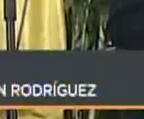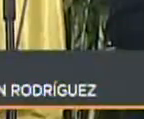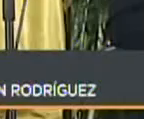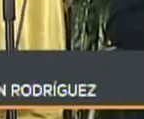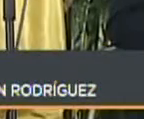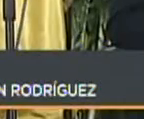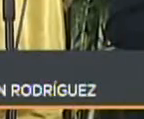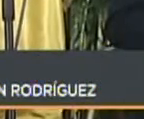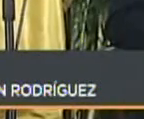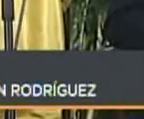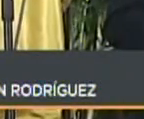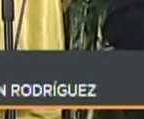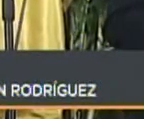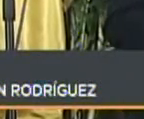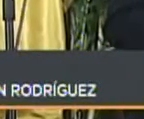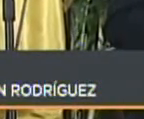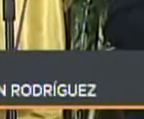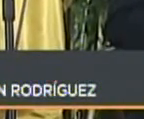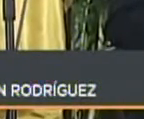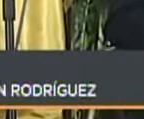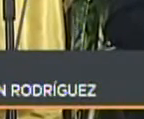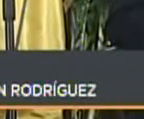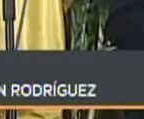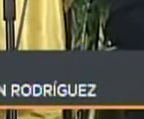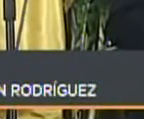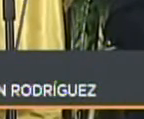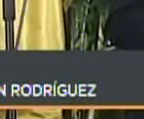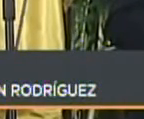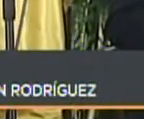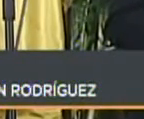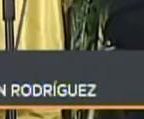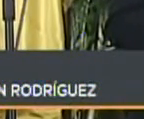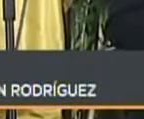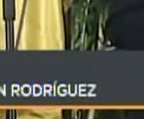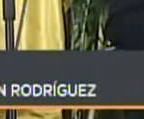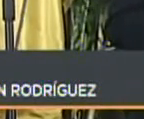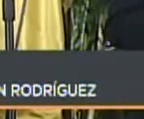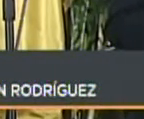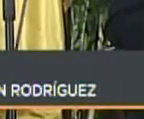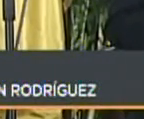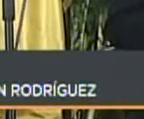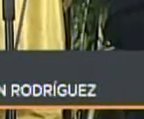Nosotros, con el carnet de la patria, al inscribirse,